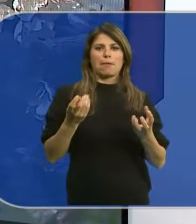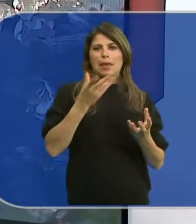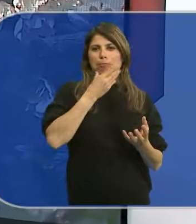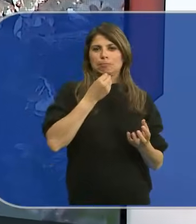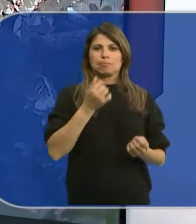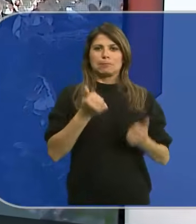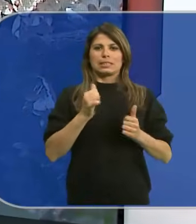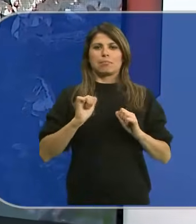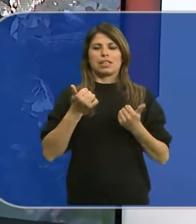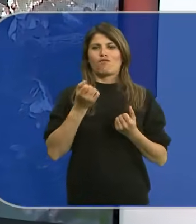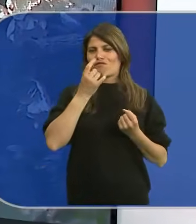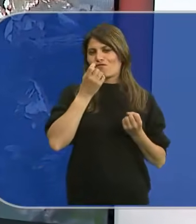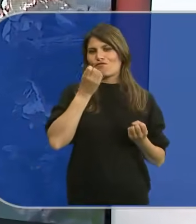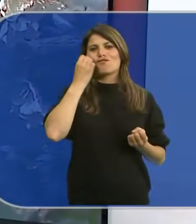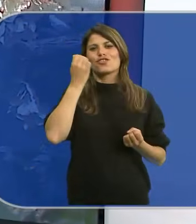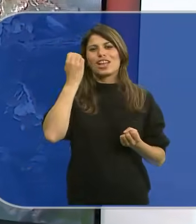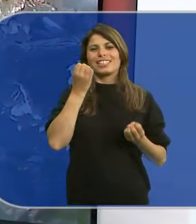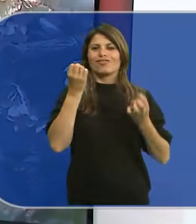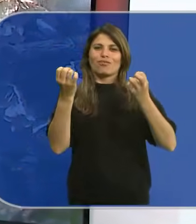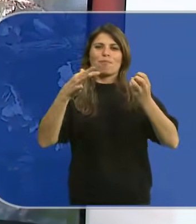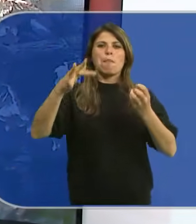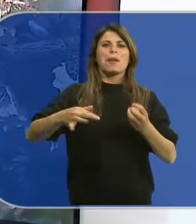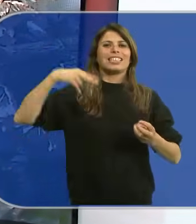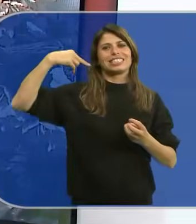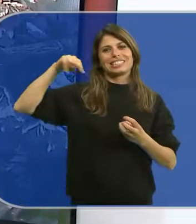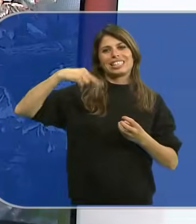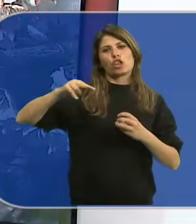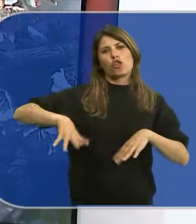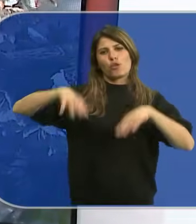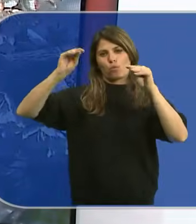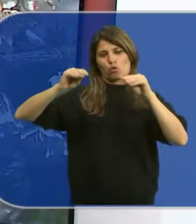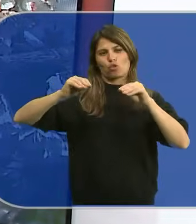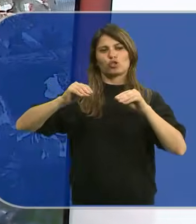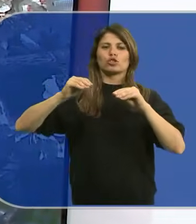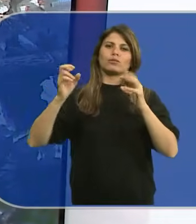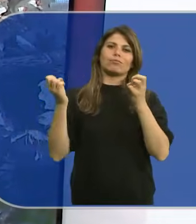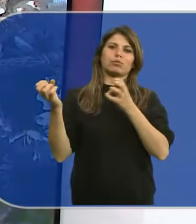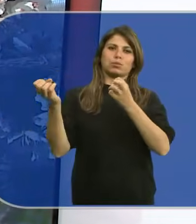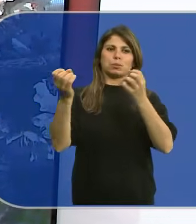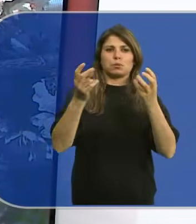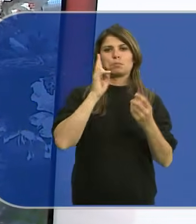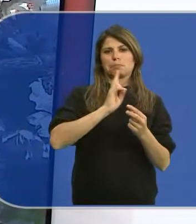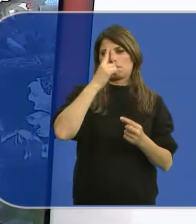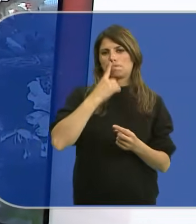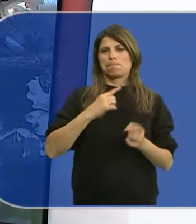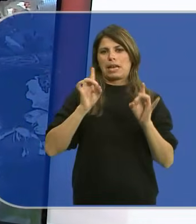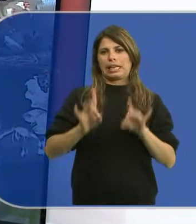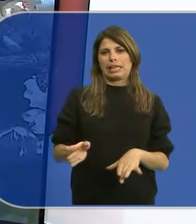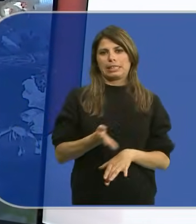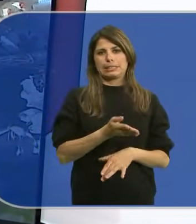Comienzan a florecer los frutales y los cerezos del Valle Burgalés de Caderechas, en la comarca de la Bureba. Nos dejan estas bonitas imágenes.